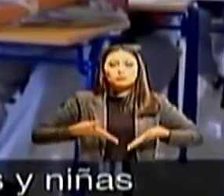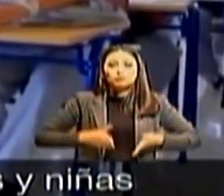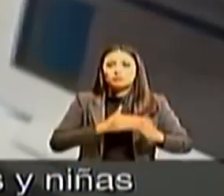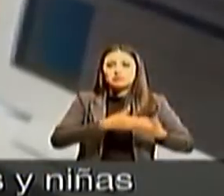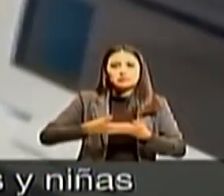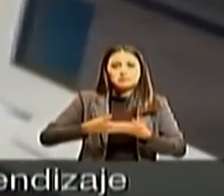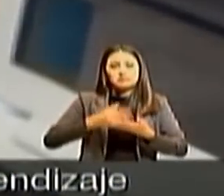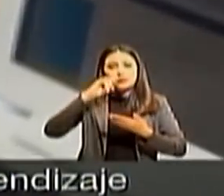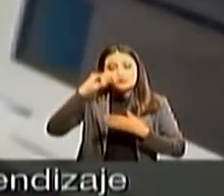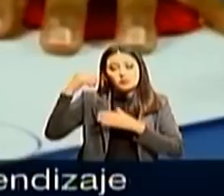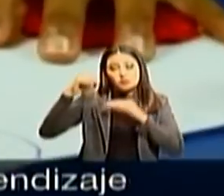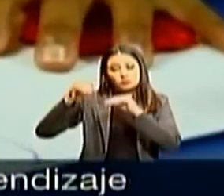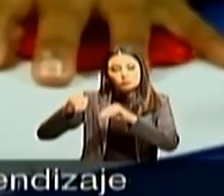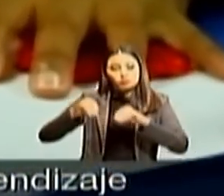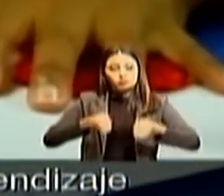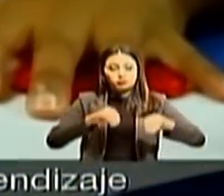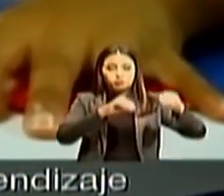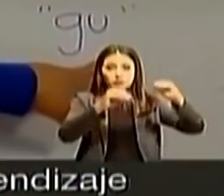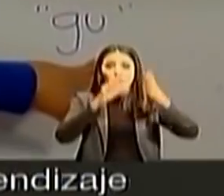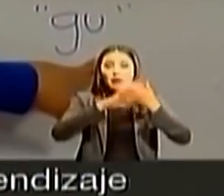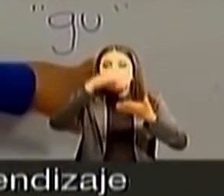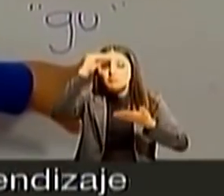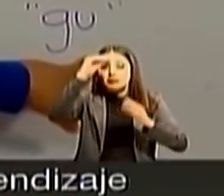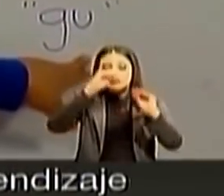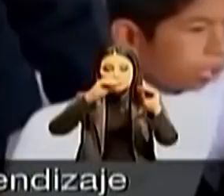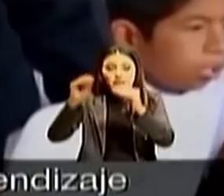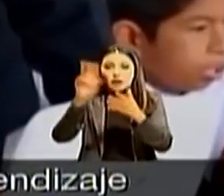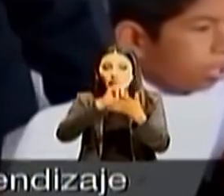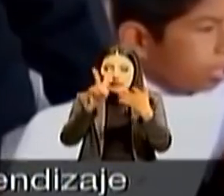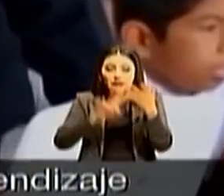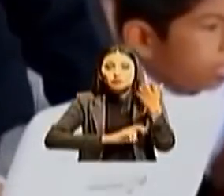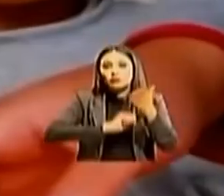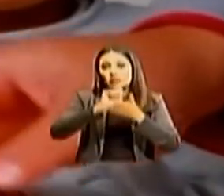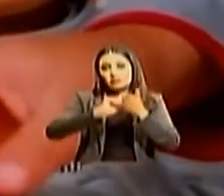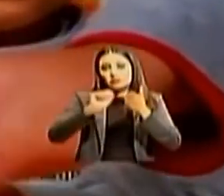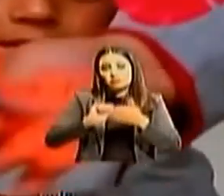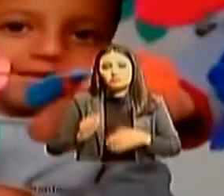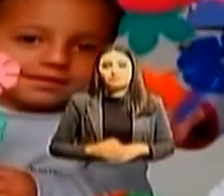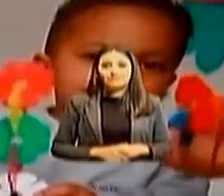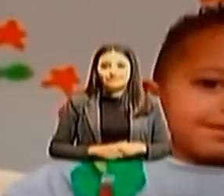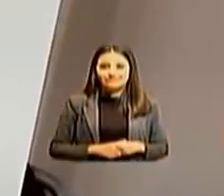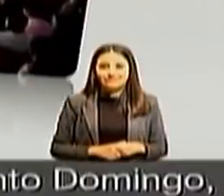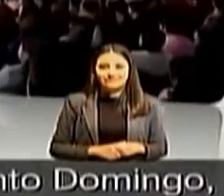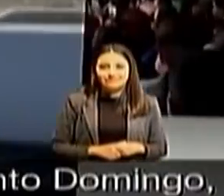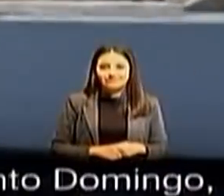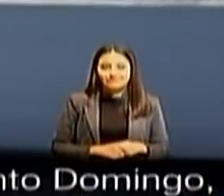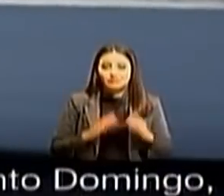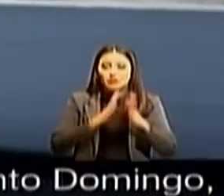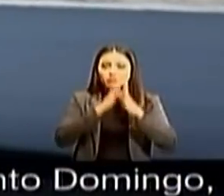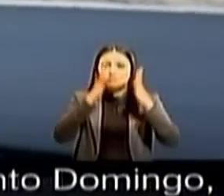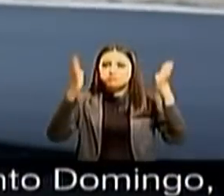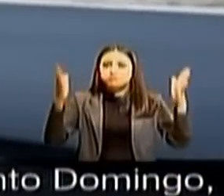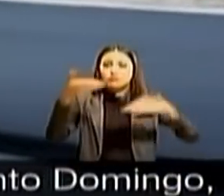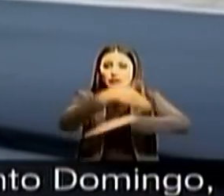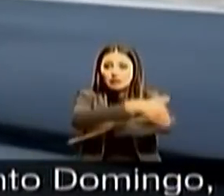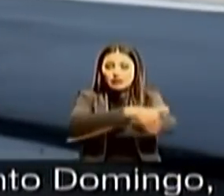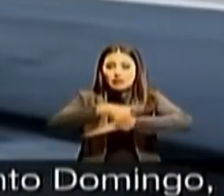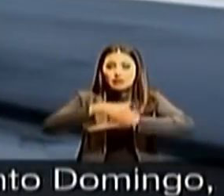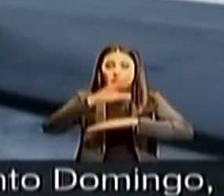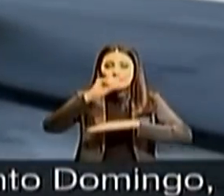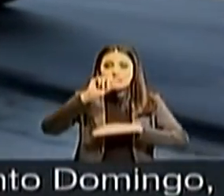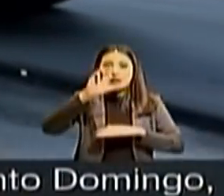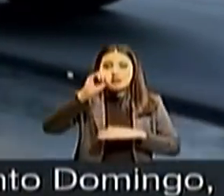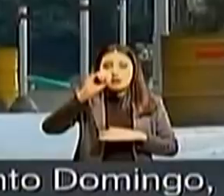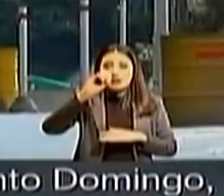promover en los niños y niñas un adecuado proceso de aprendizaje de la lectura y la escritura. La ampliación de la vía